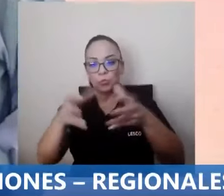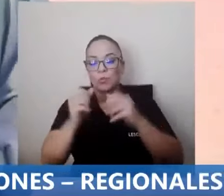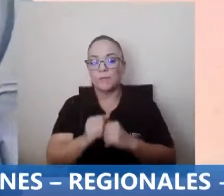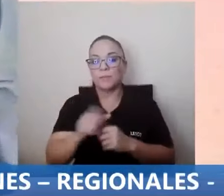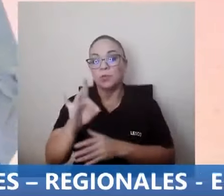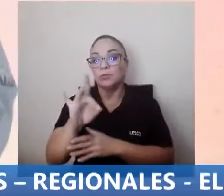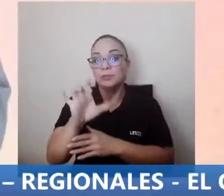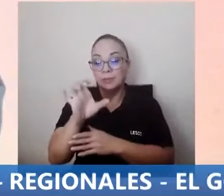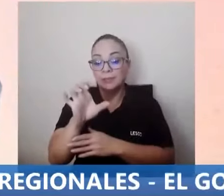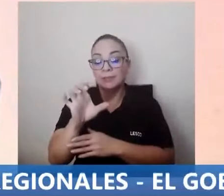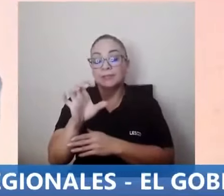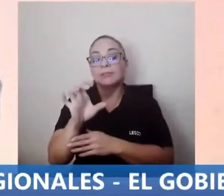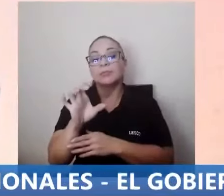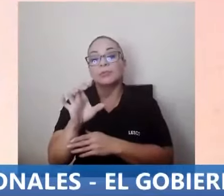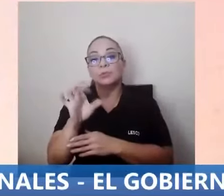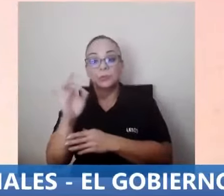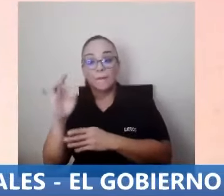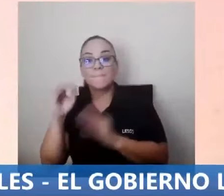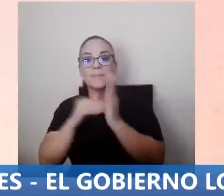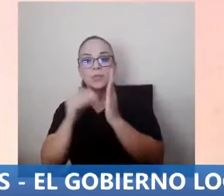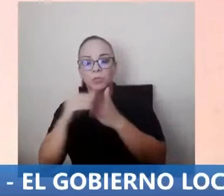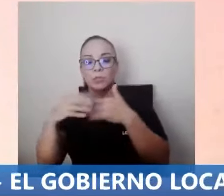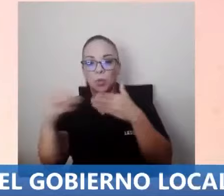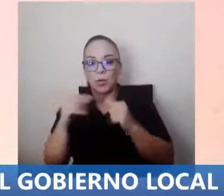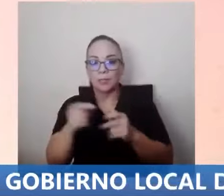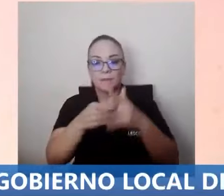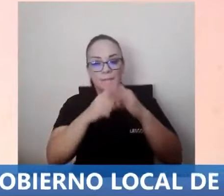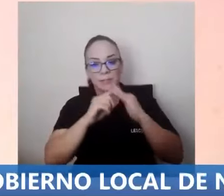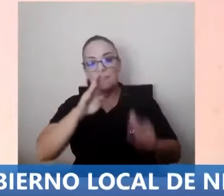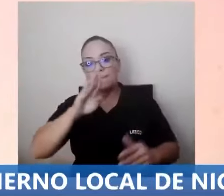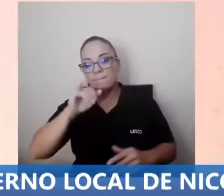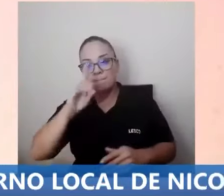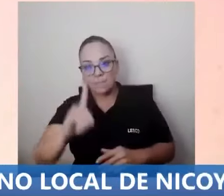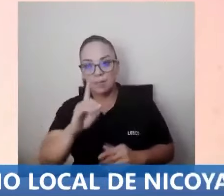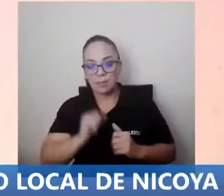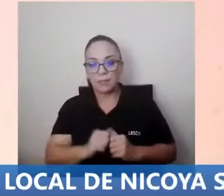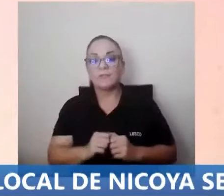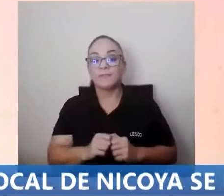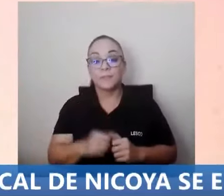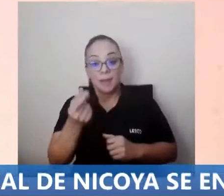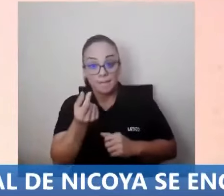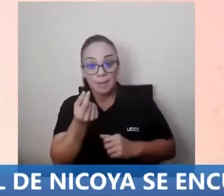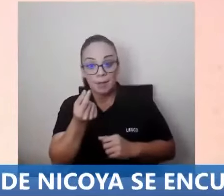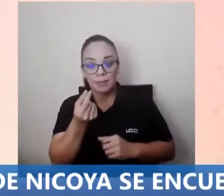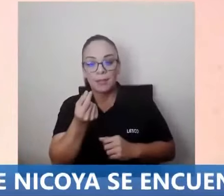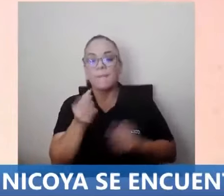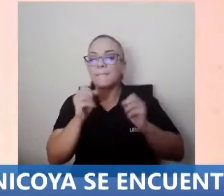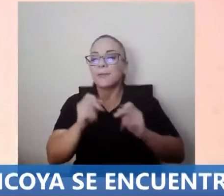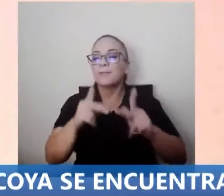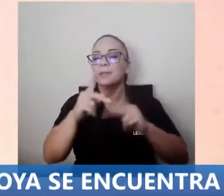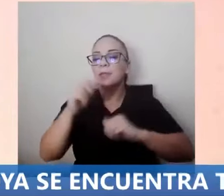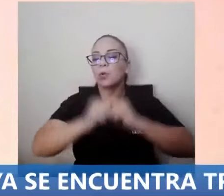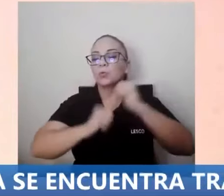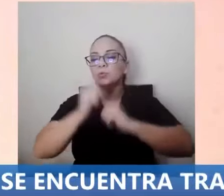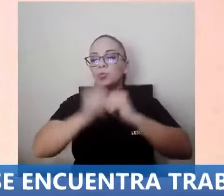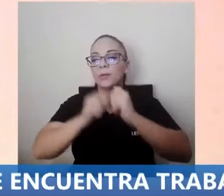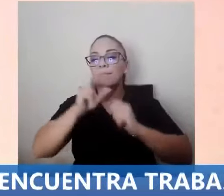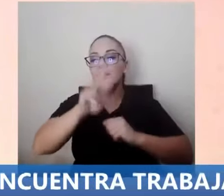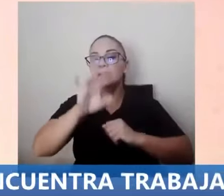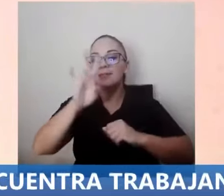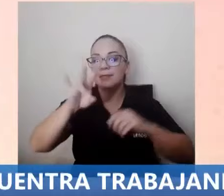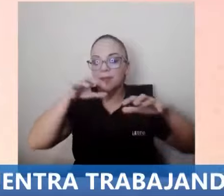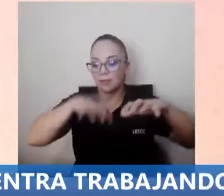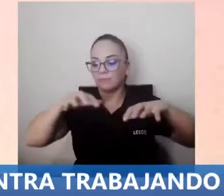$88 millones, con un préstamo del BID que nos permite construir 27